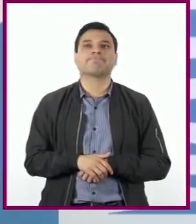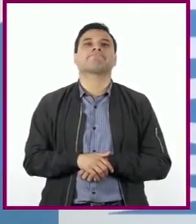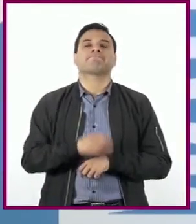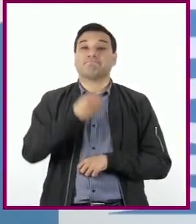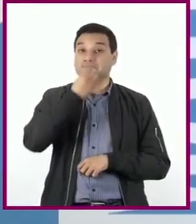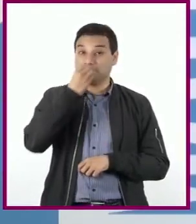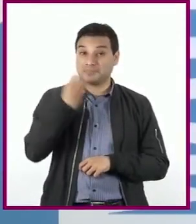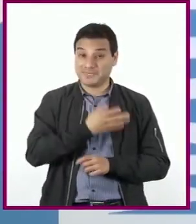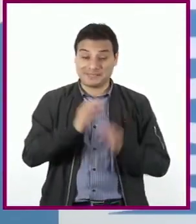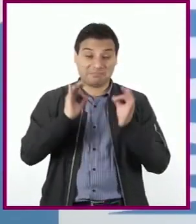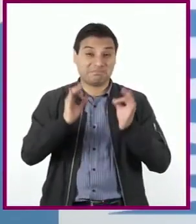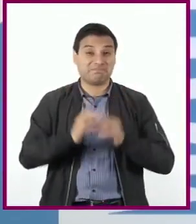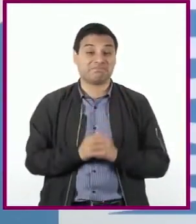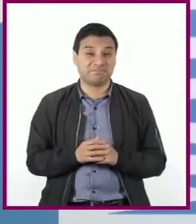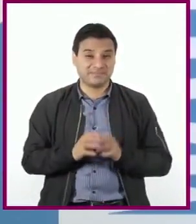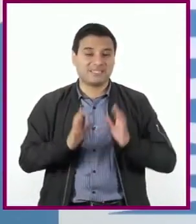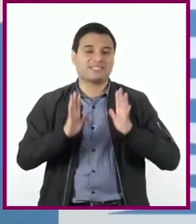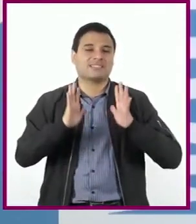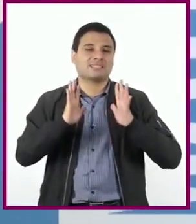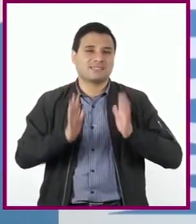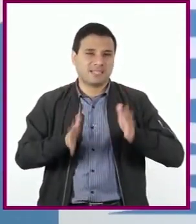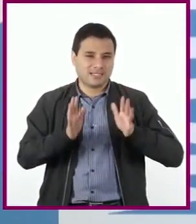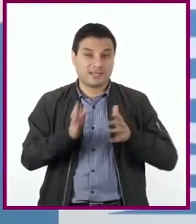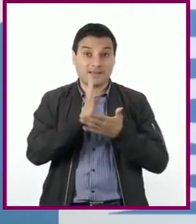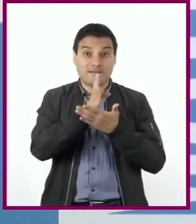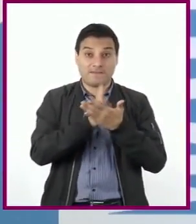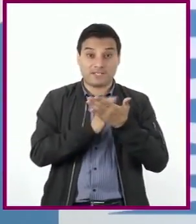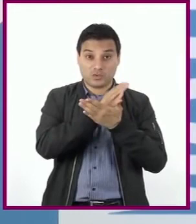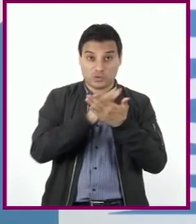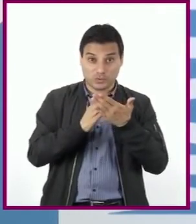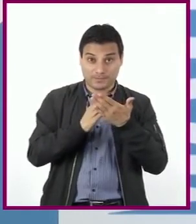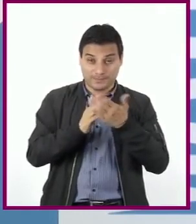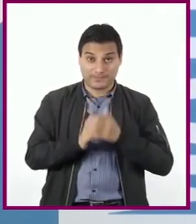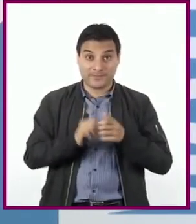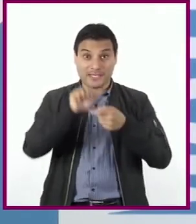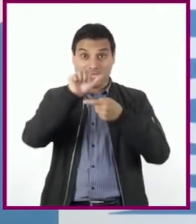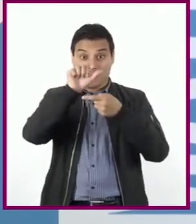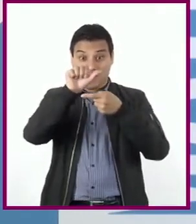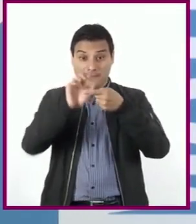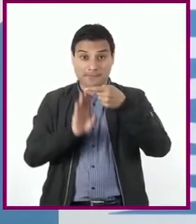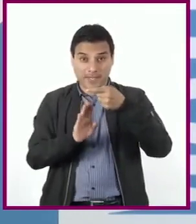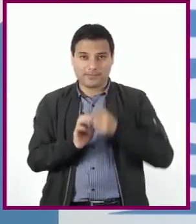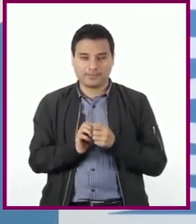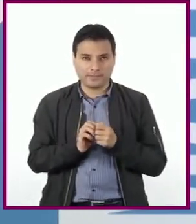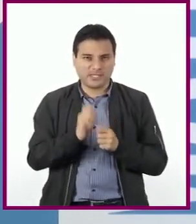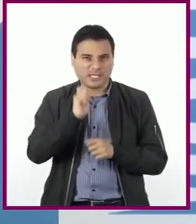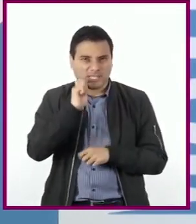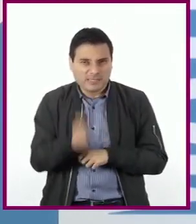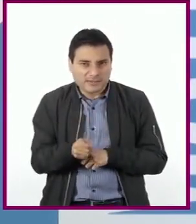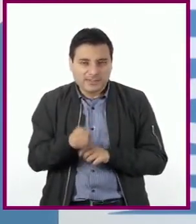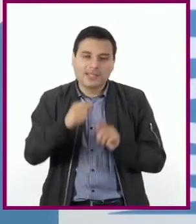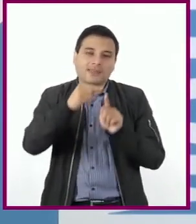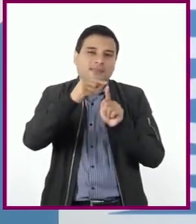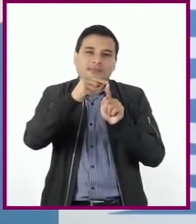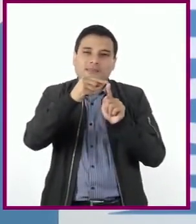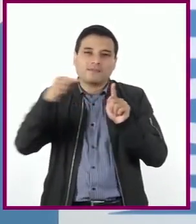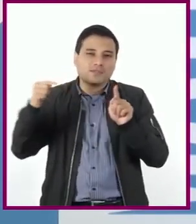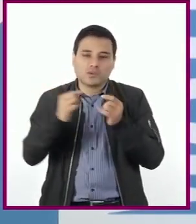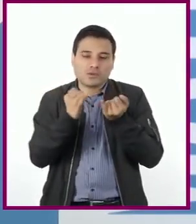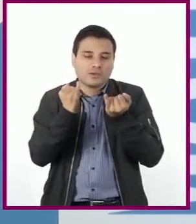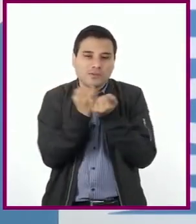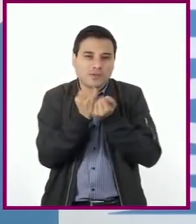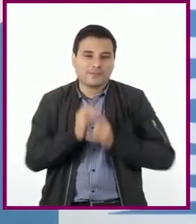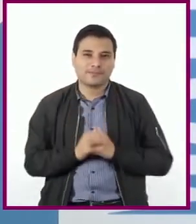¡Genial! Sabemos que toda fracción A sobre B puede representar una división de dos